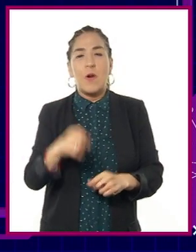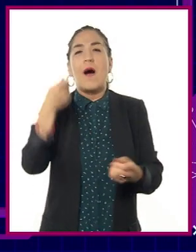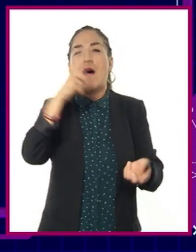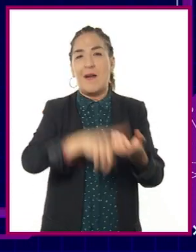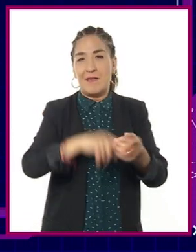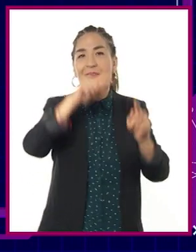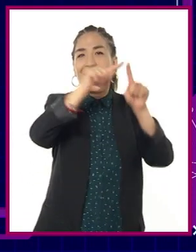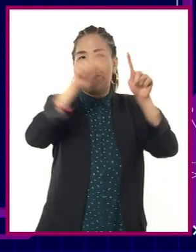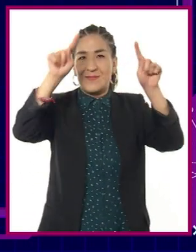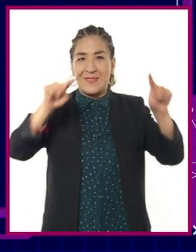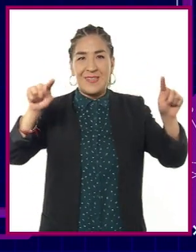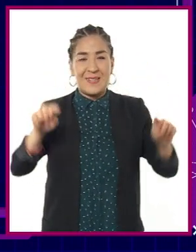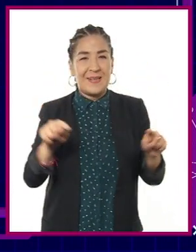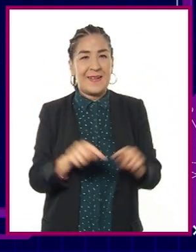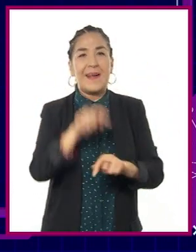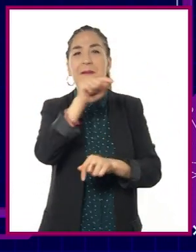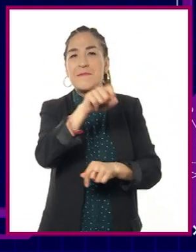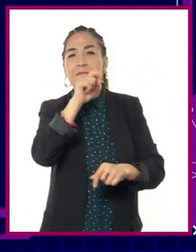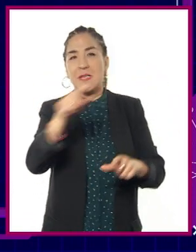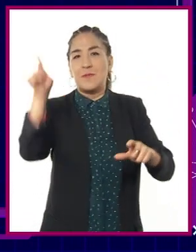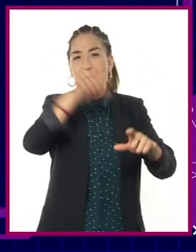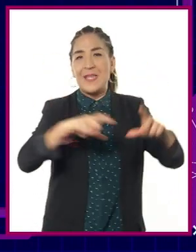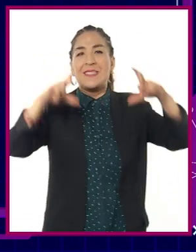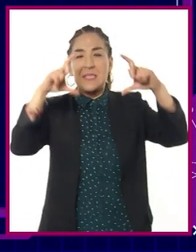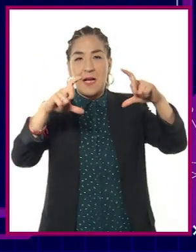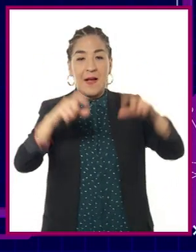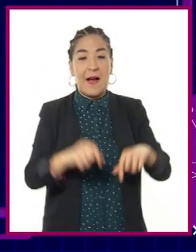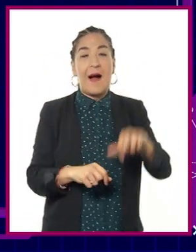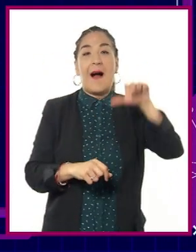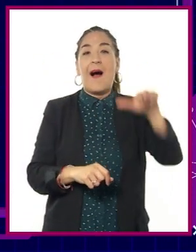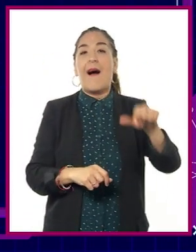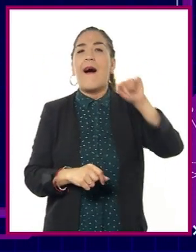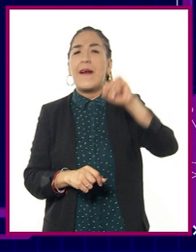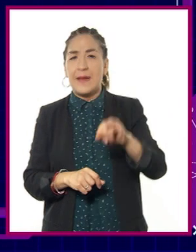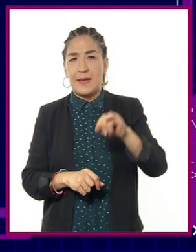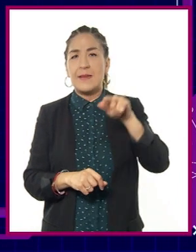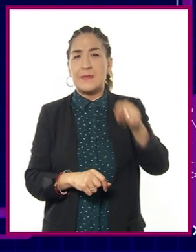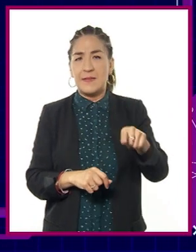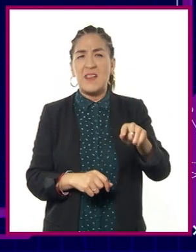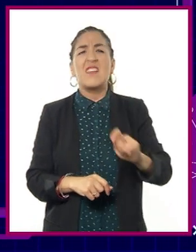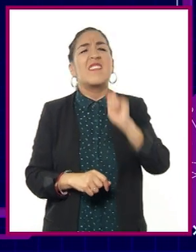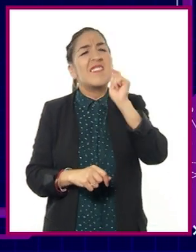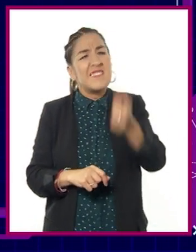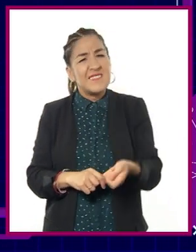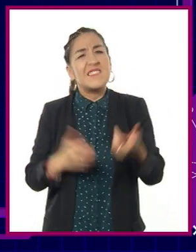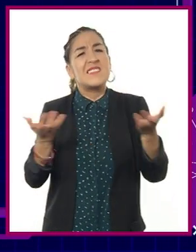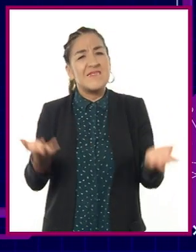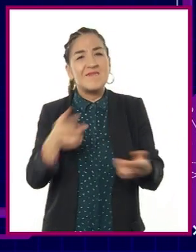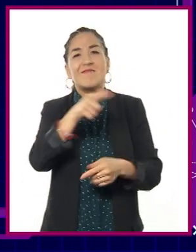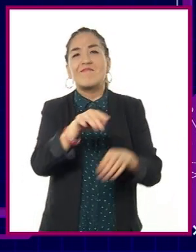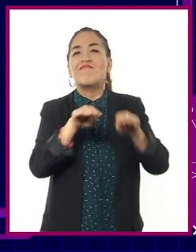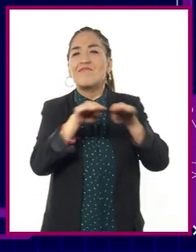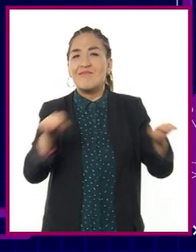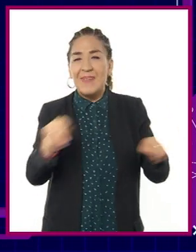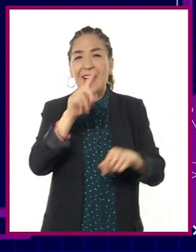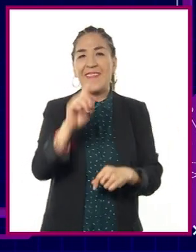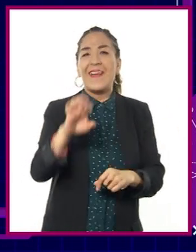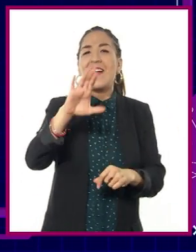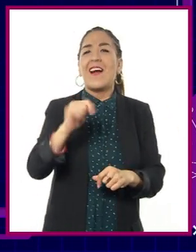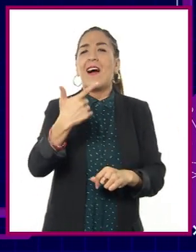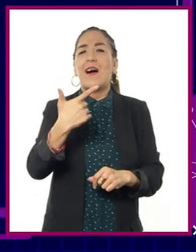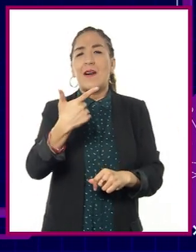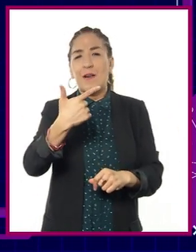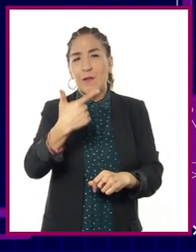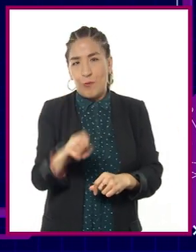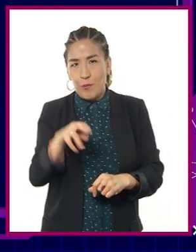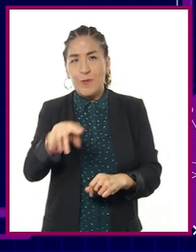circunferencia. El segmento AI, ¿qué elemento es del decágono